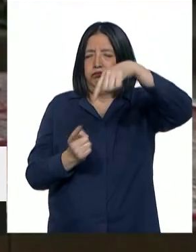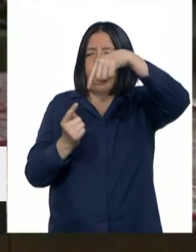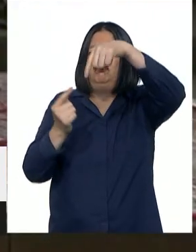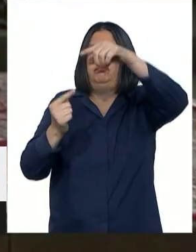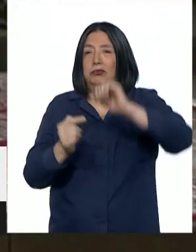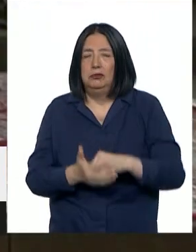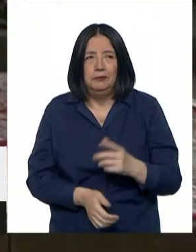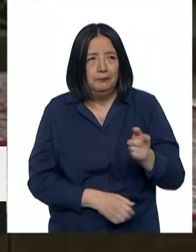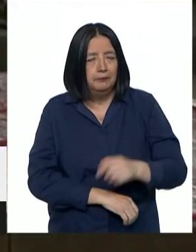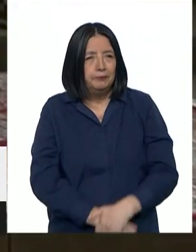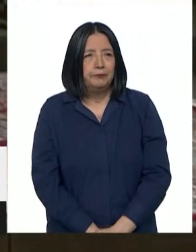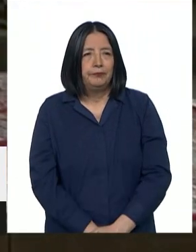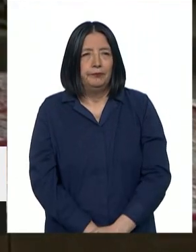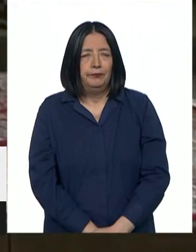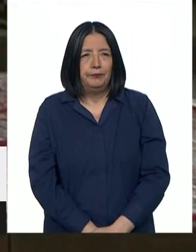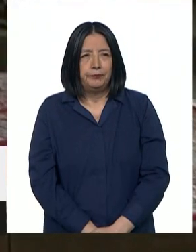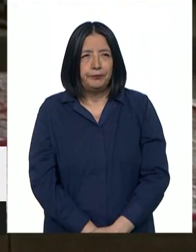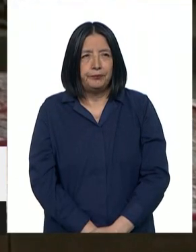natural.